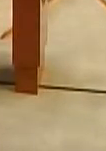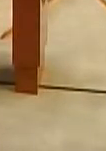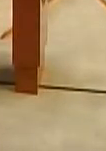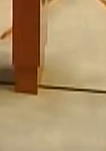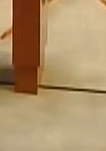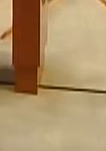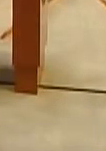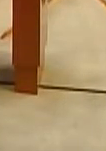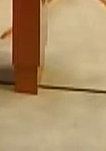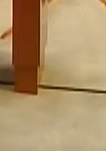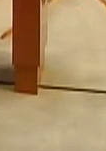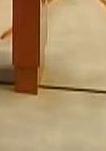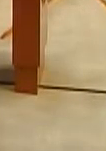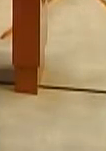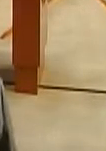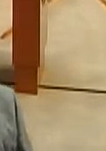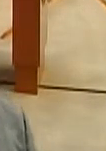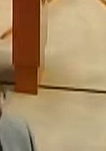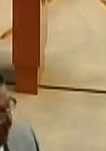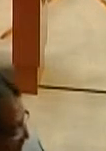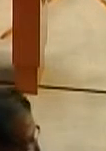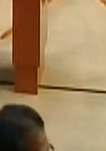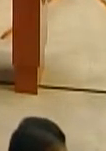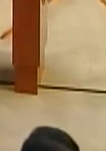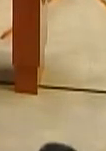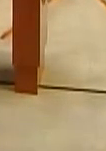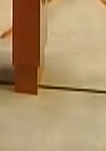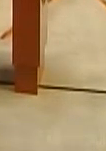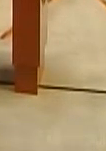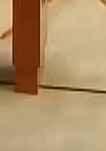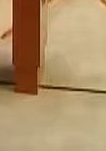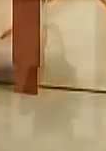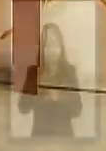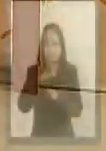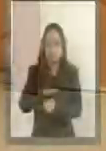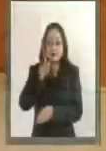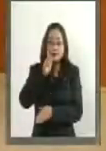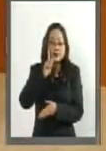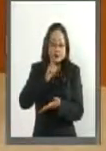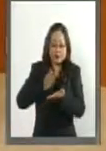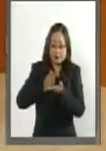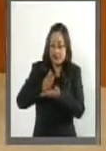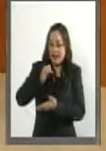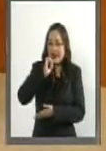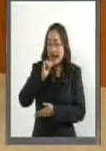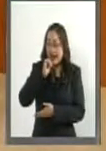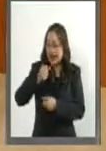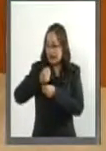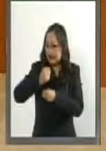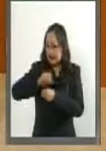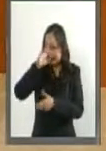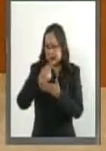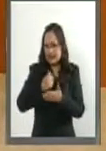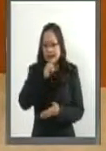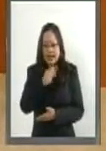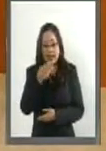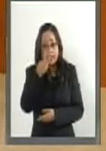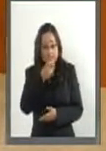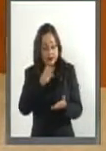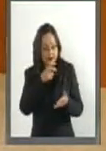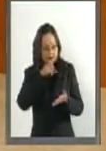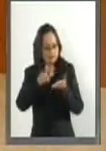Estimados compañeras y compañeros, esta reforma a la Ley General de Acceso de las Mujeres a una Vida Libre de Violencia